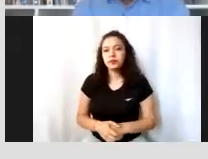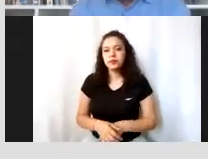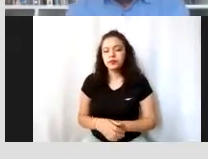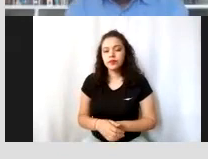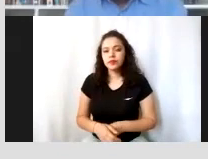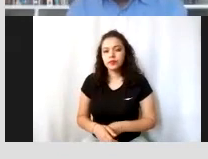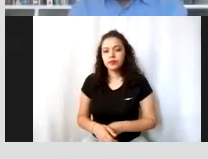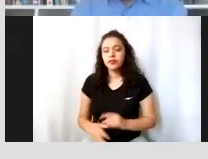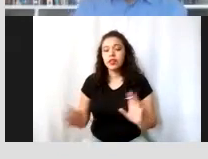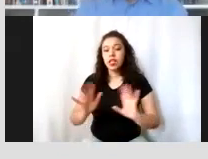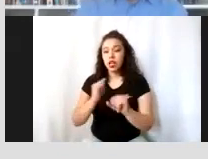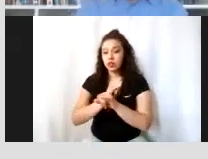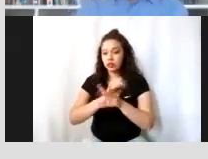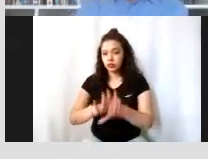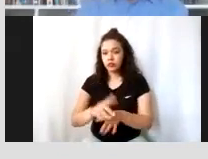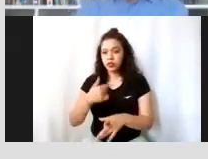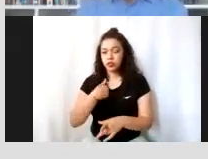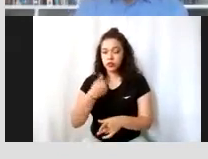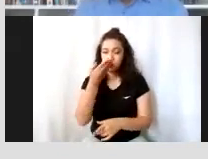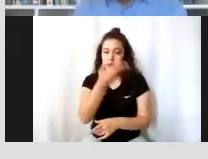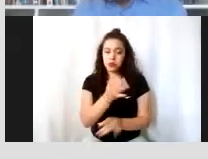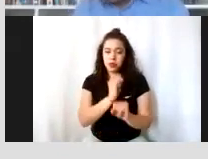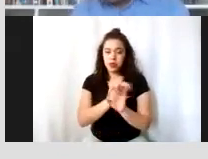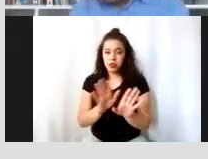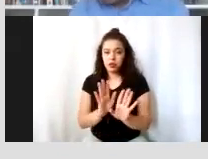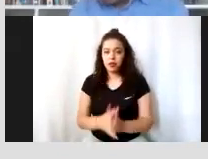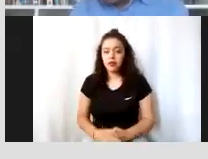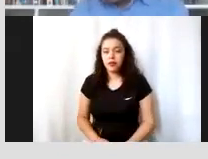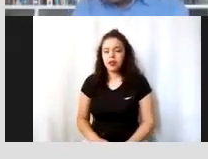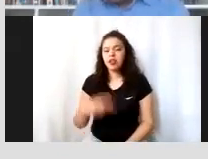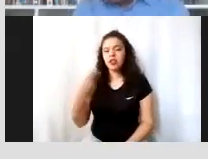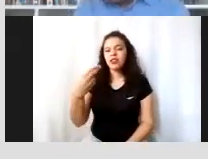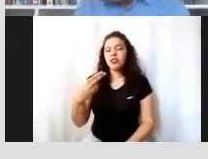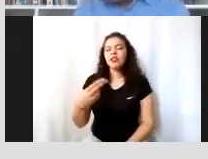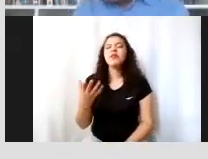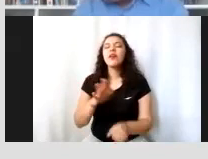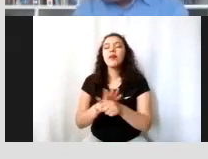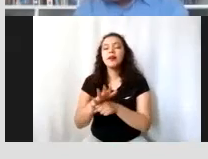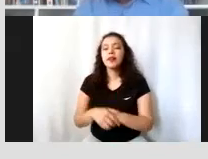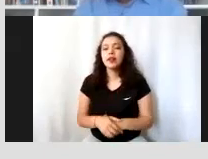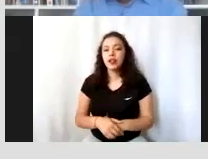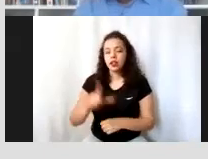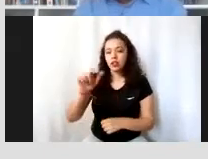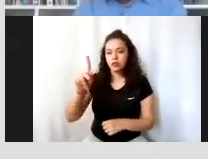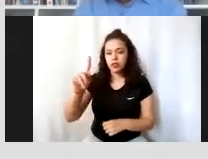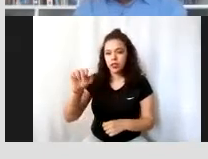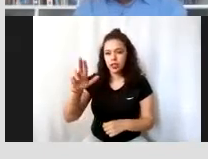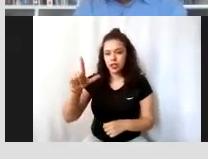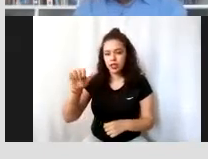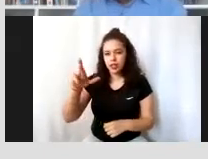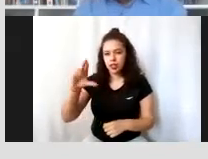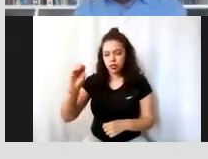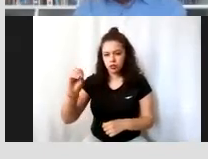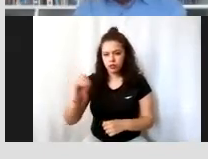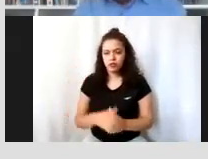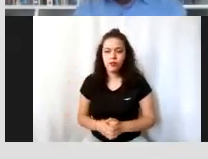Es todo recuerdo. ¿Cuál es tu nombre, compañera? Lupita Larios, de Residencia Hogar José Barroso